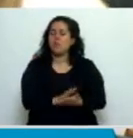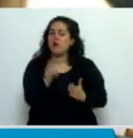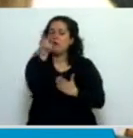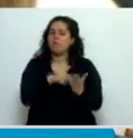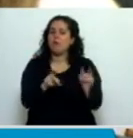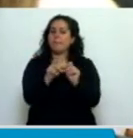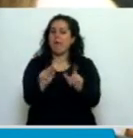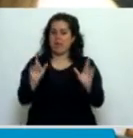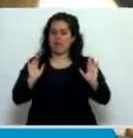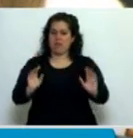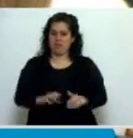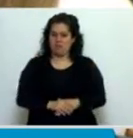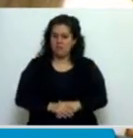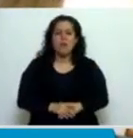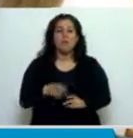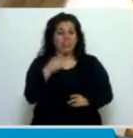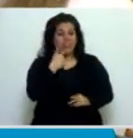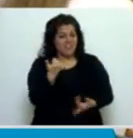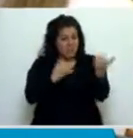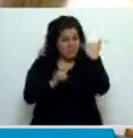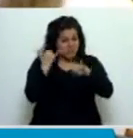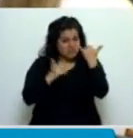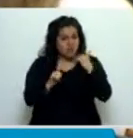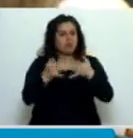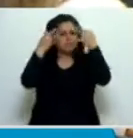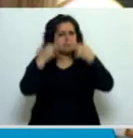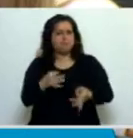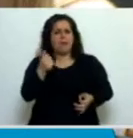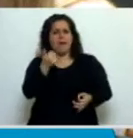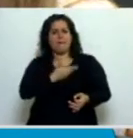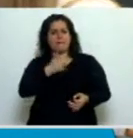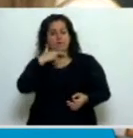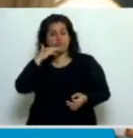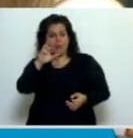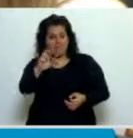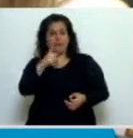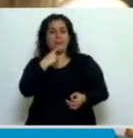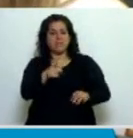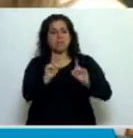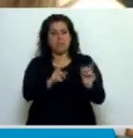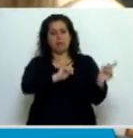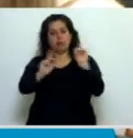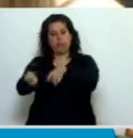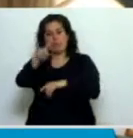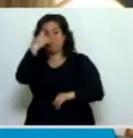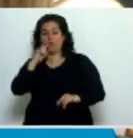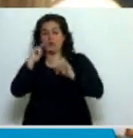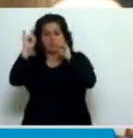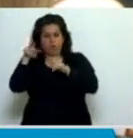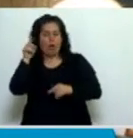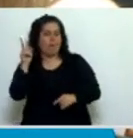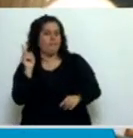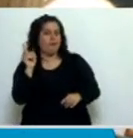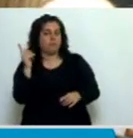Es importante destacar que como inversiones hechas por las AFJP y continuadas en la tenencia del Estado,